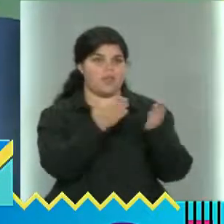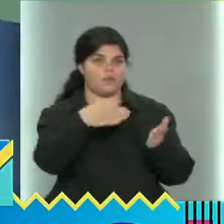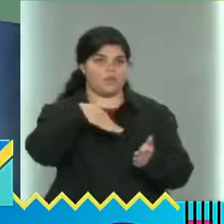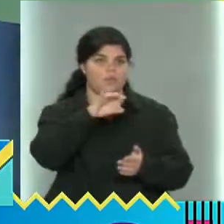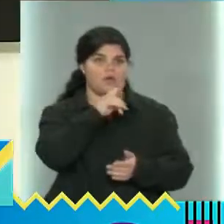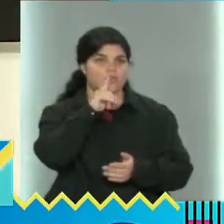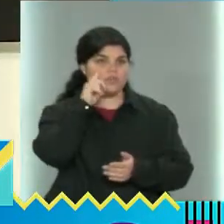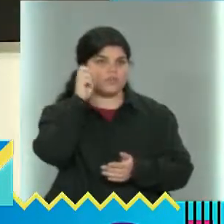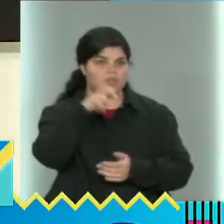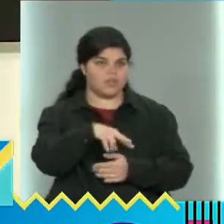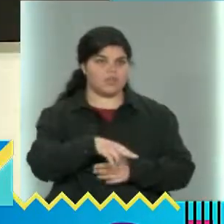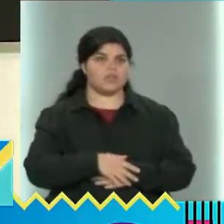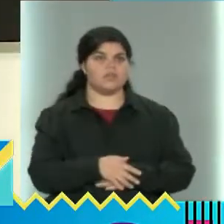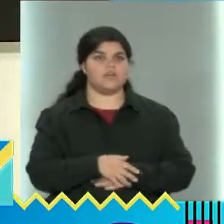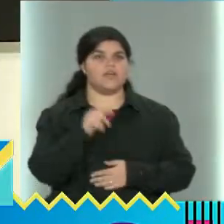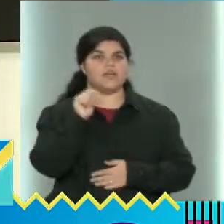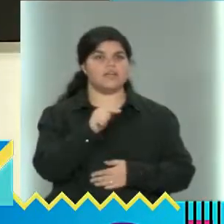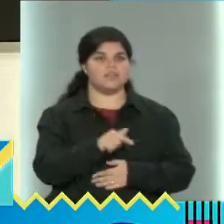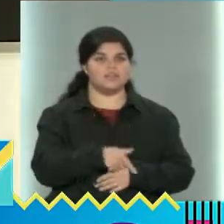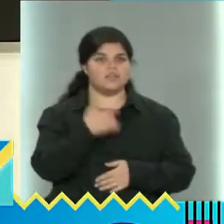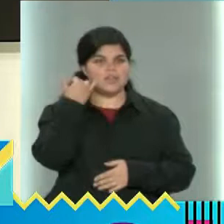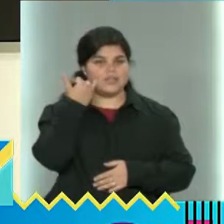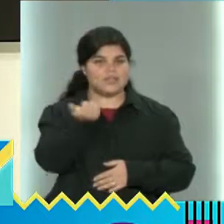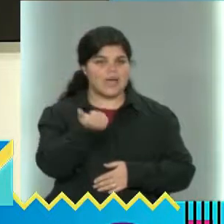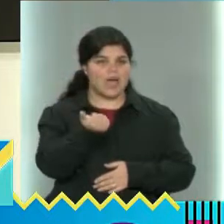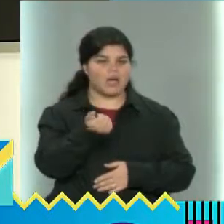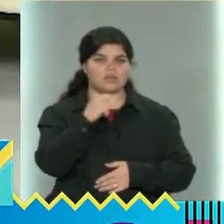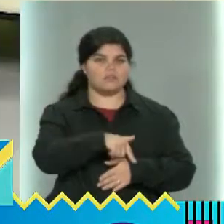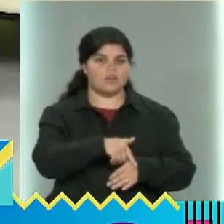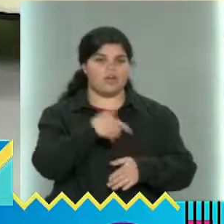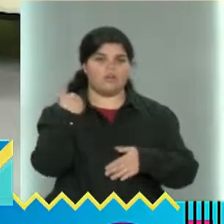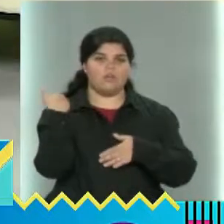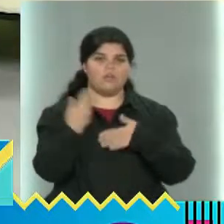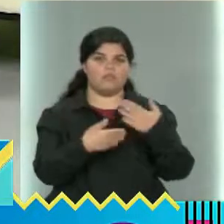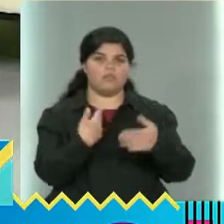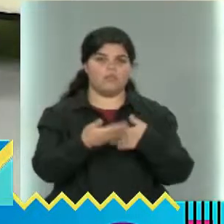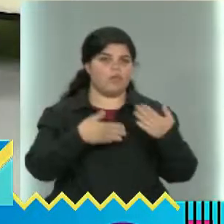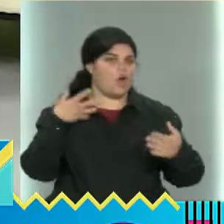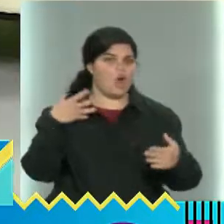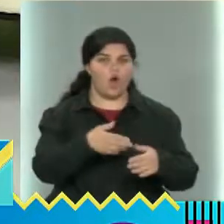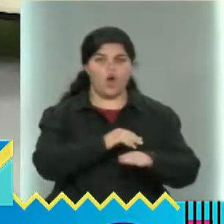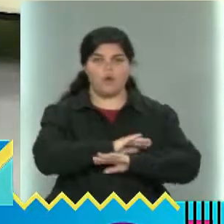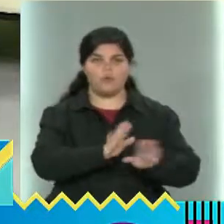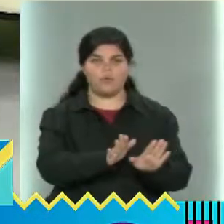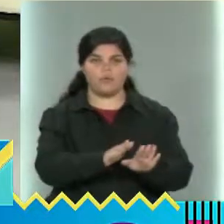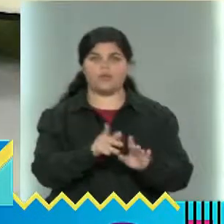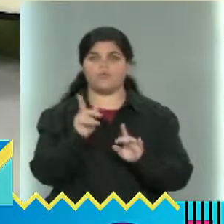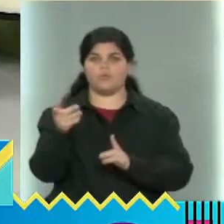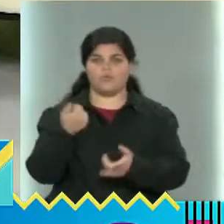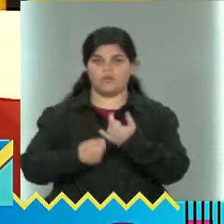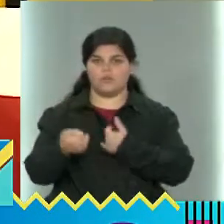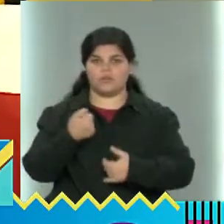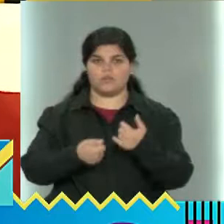nota, que eso de romper con la estructura. Y en tu caso, Eliana, lo decías vos con tu primer libro, ¿sí?, con